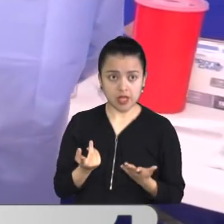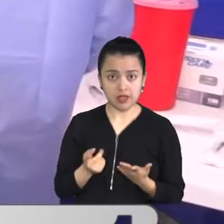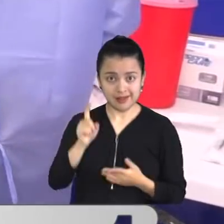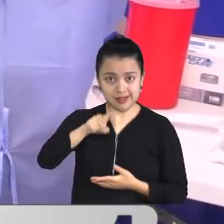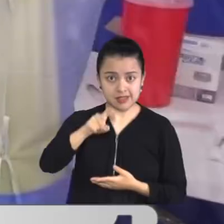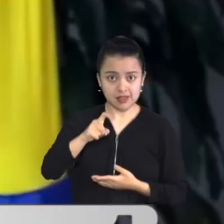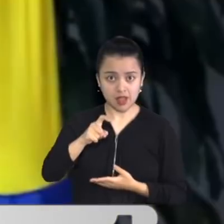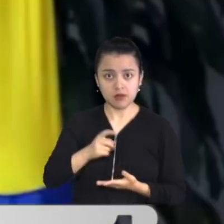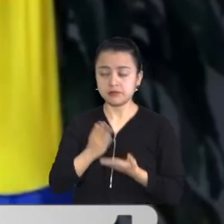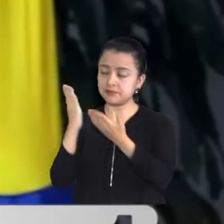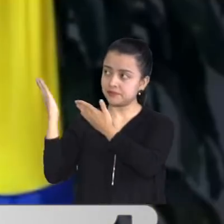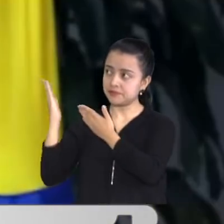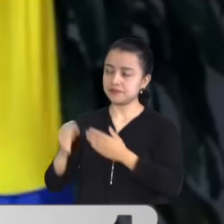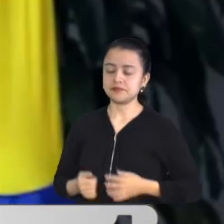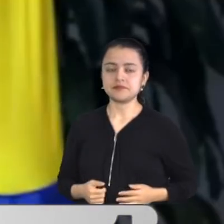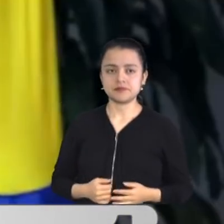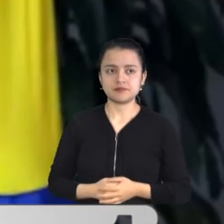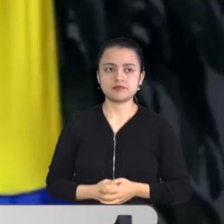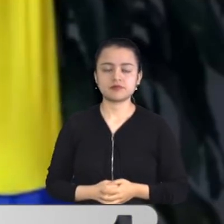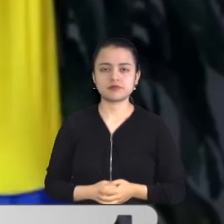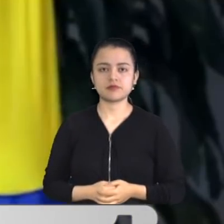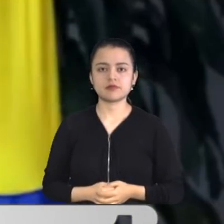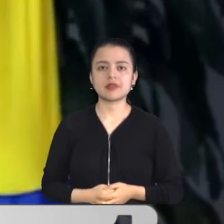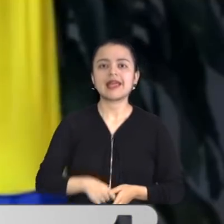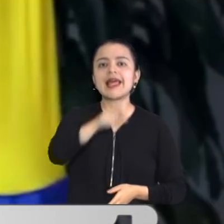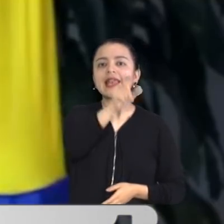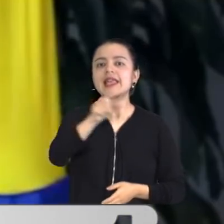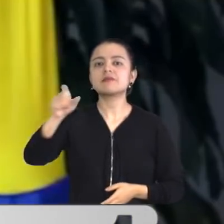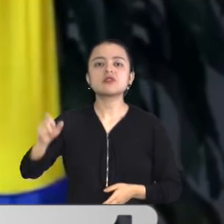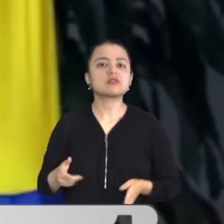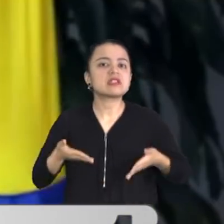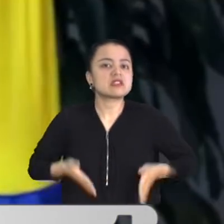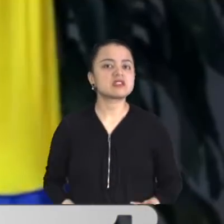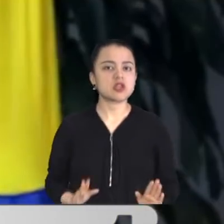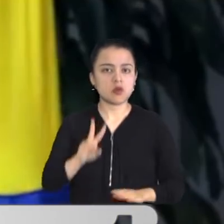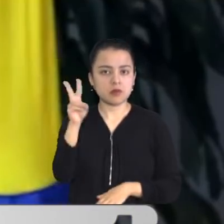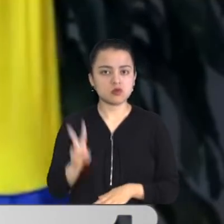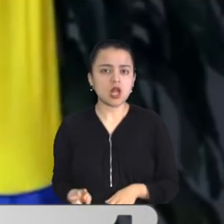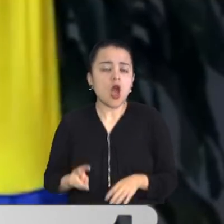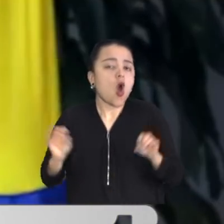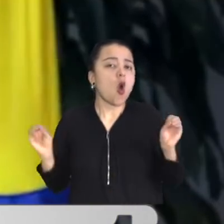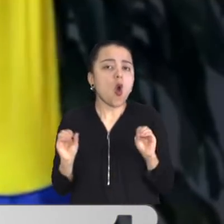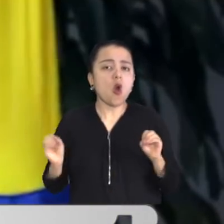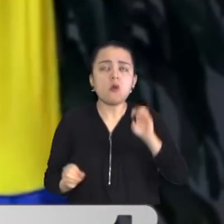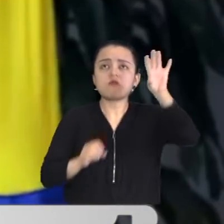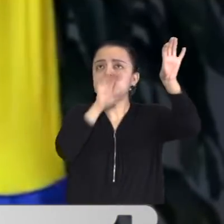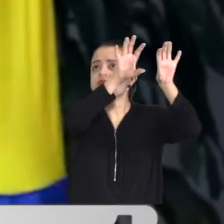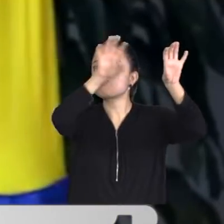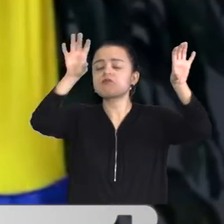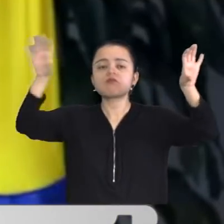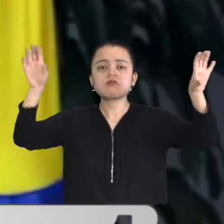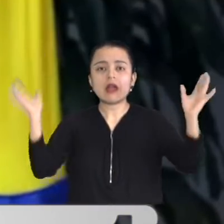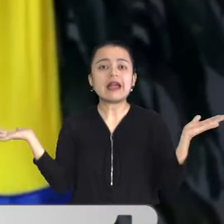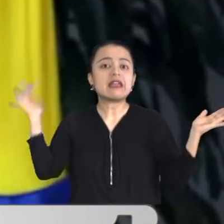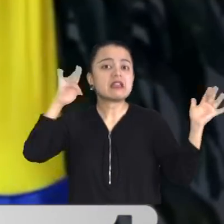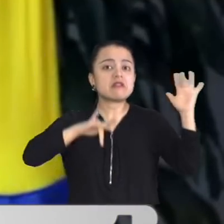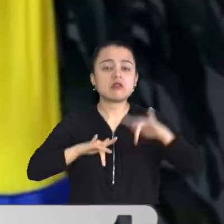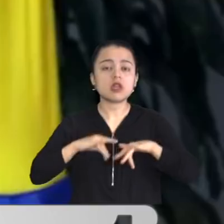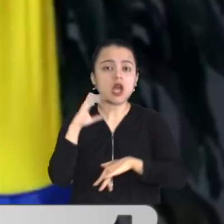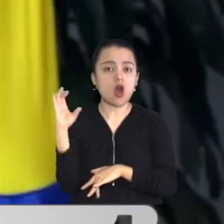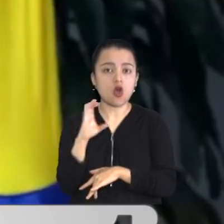Salud. Las personas venezolanas o de otras nacionalidades que estén irregularmente en la ciudad de